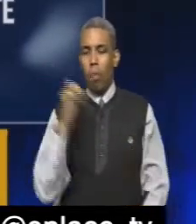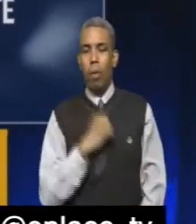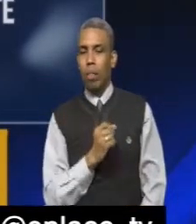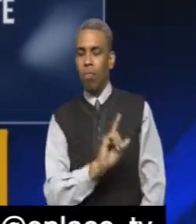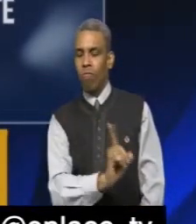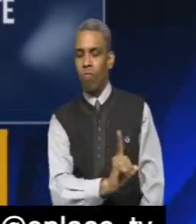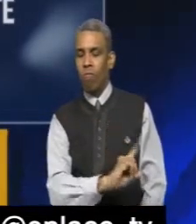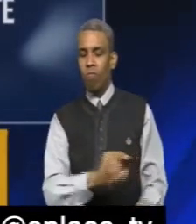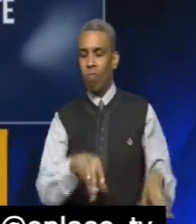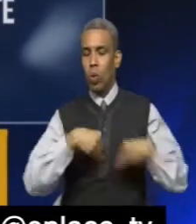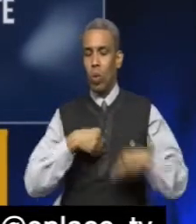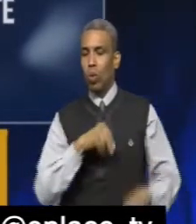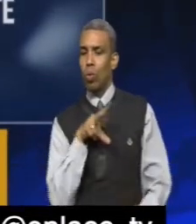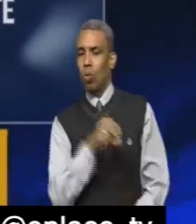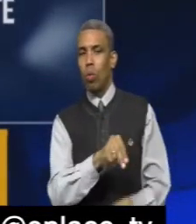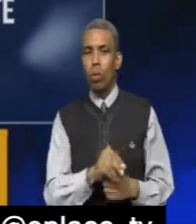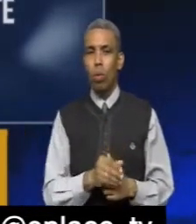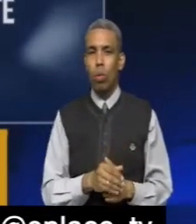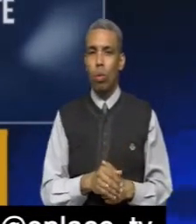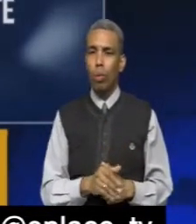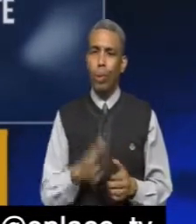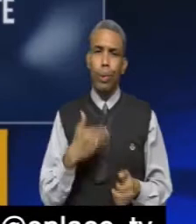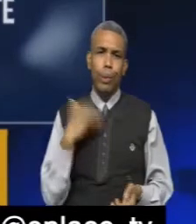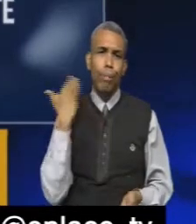grupos de especial protección que se vean afectados